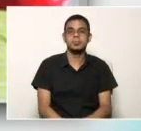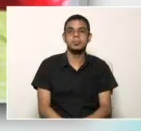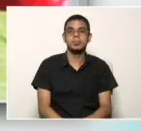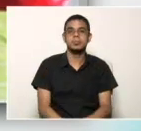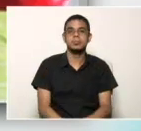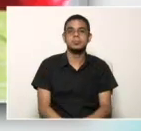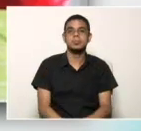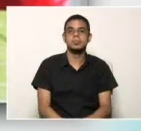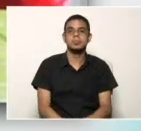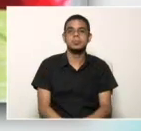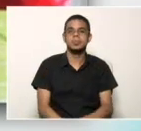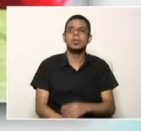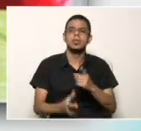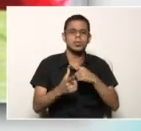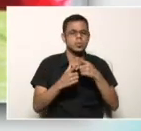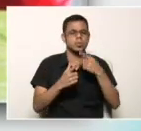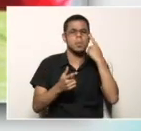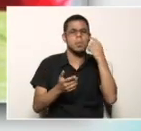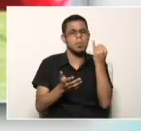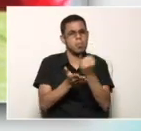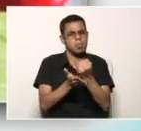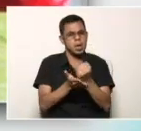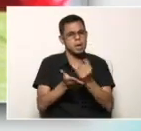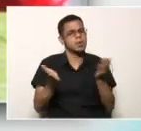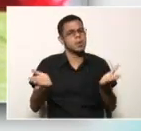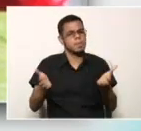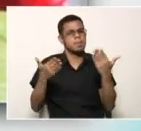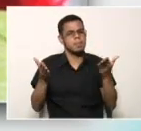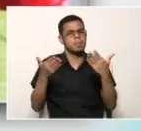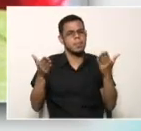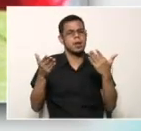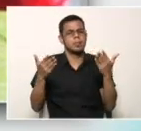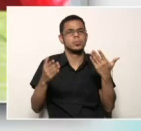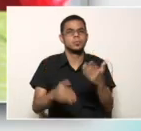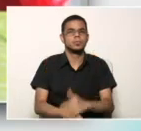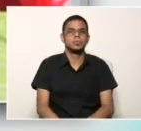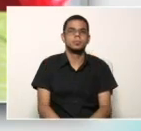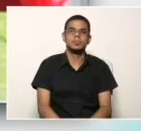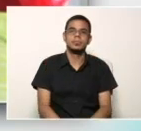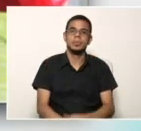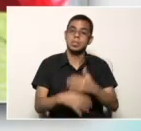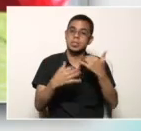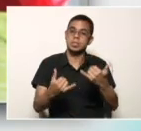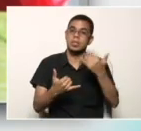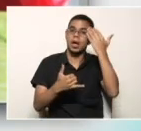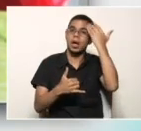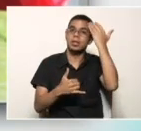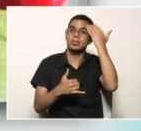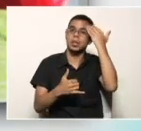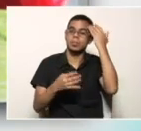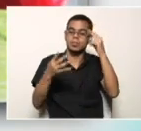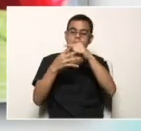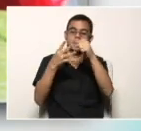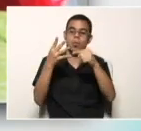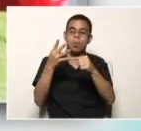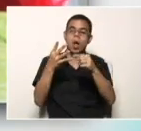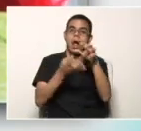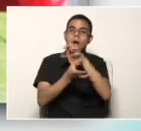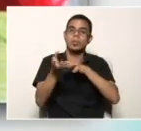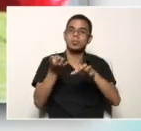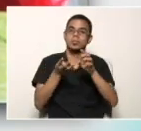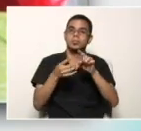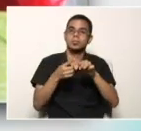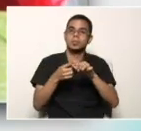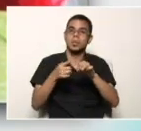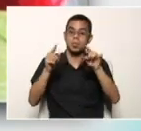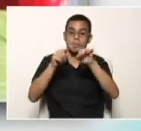usted la prueba en su casa, no tenga miedo, para hacer ese tipo de ensayo o de prueba. Entonces ya sabemos, cuando la